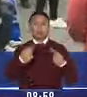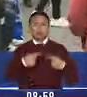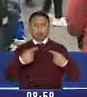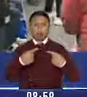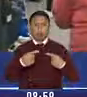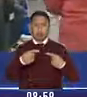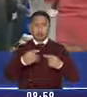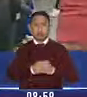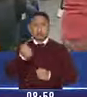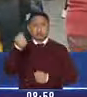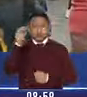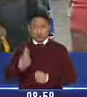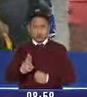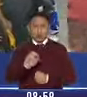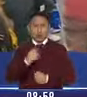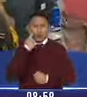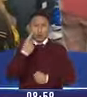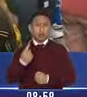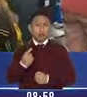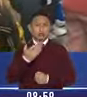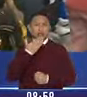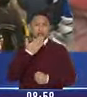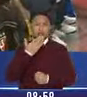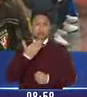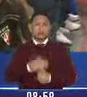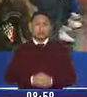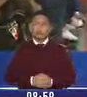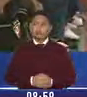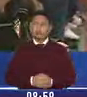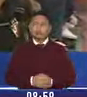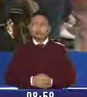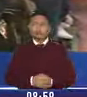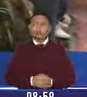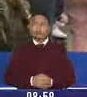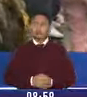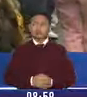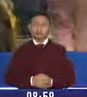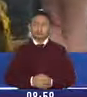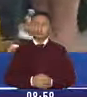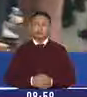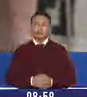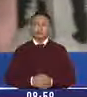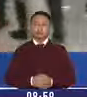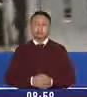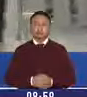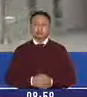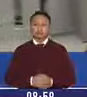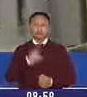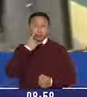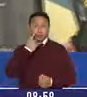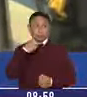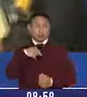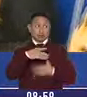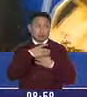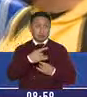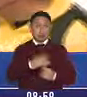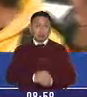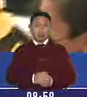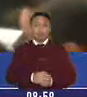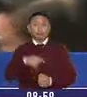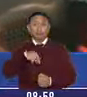ir hacia el sur o estás probando, vas de paseo? No, la verdad es que sí lo estoy probando porque me gusta. Además,